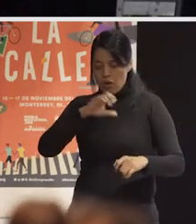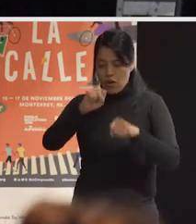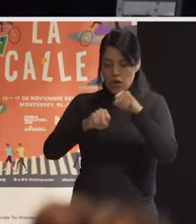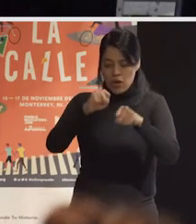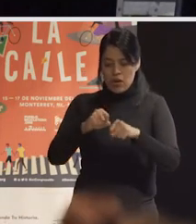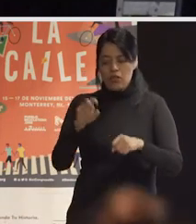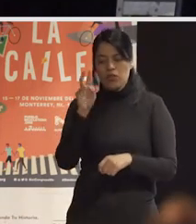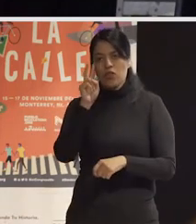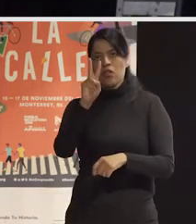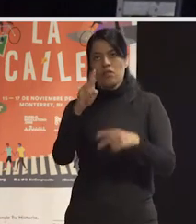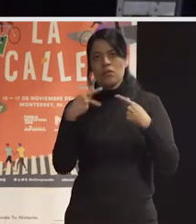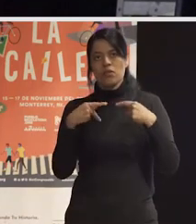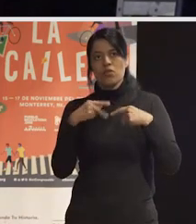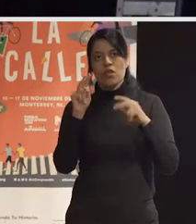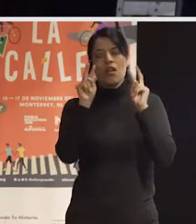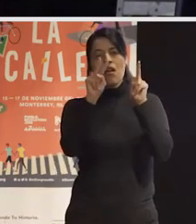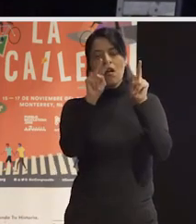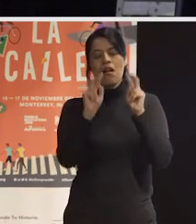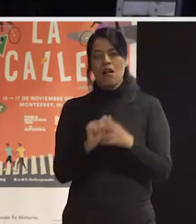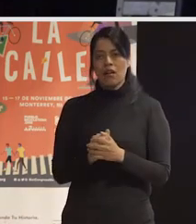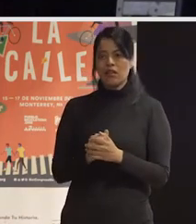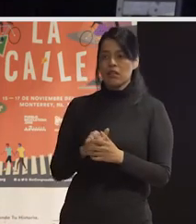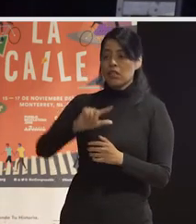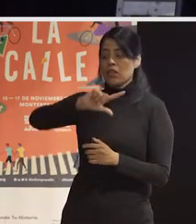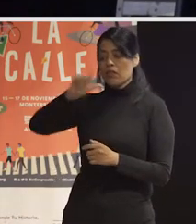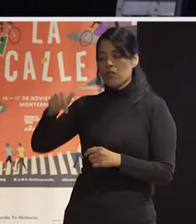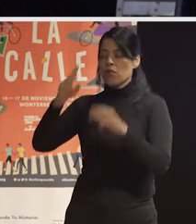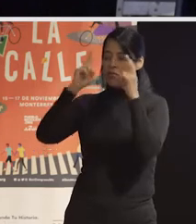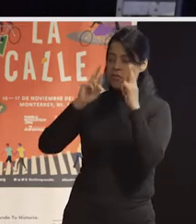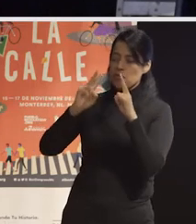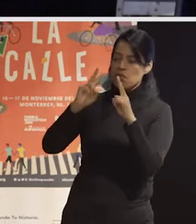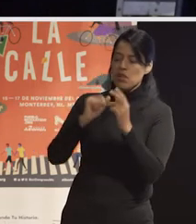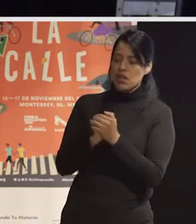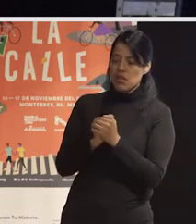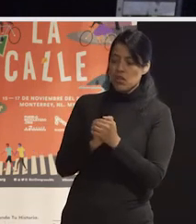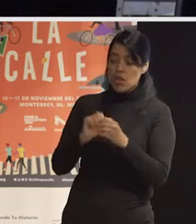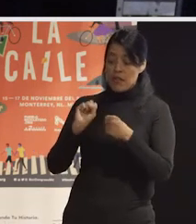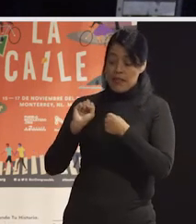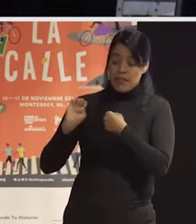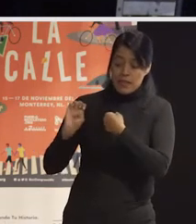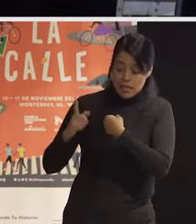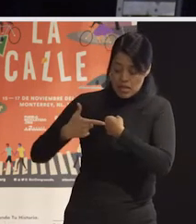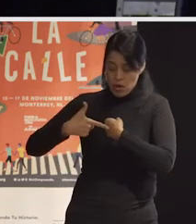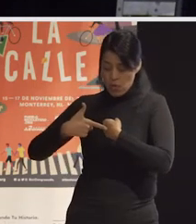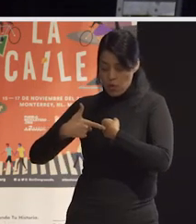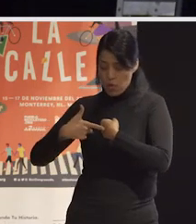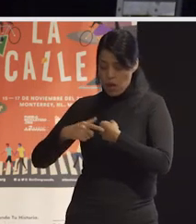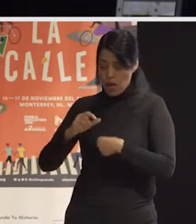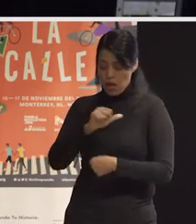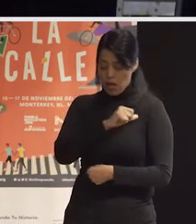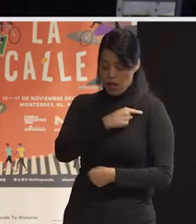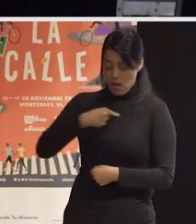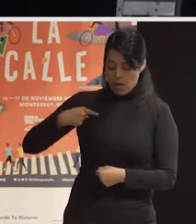la gente de donde llegaron a unos de ellos luego viajaron desde desde europa del este hasta china